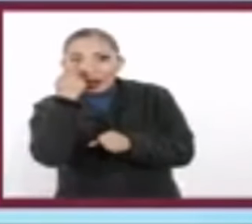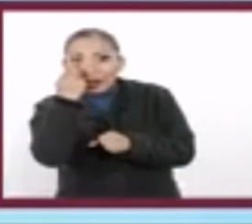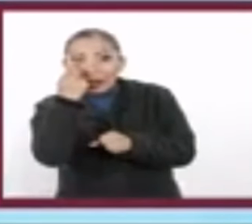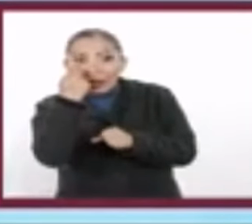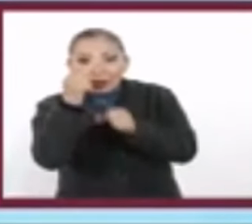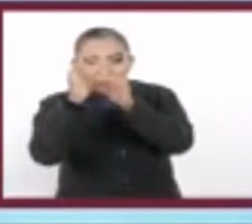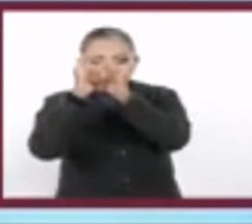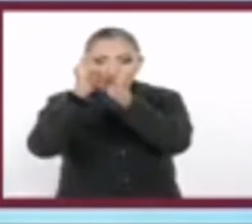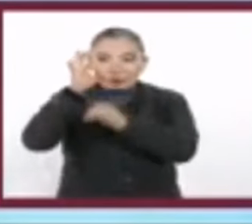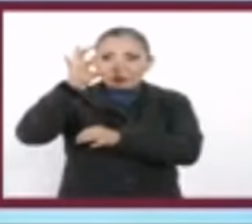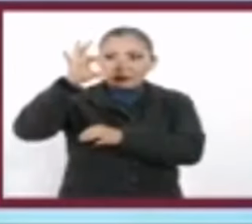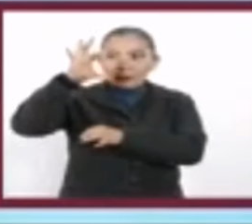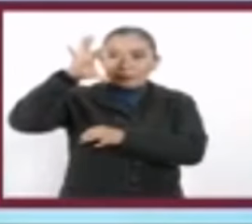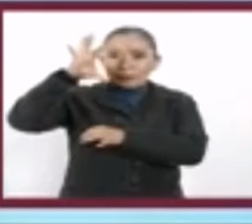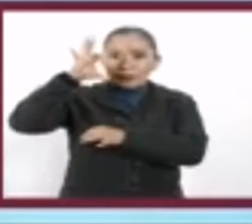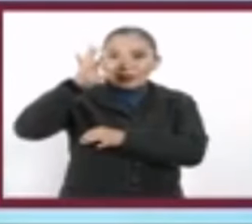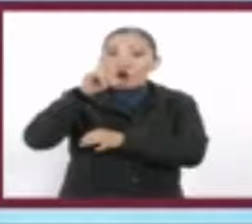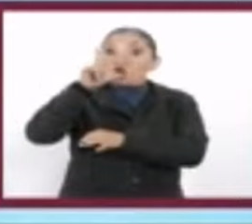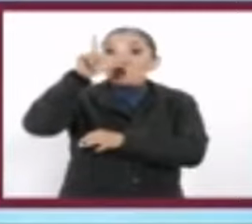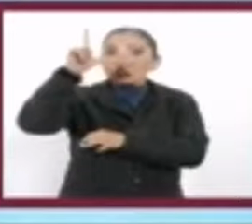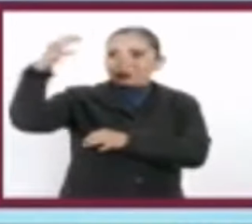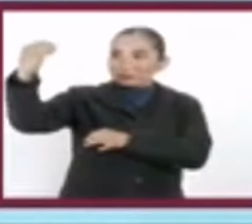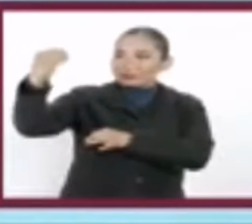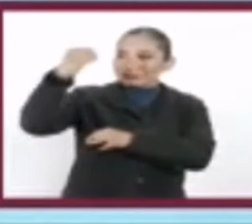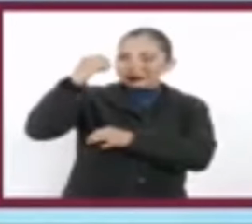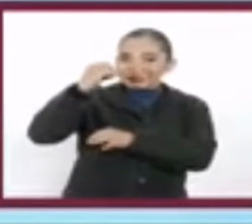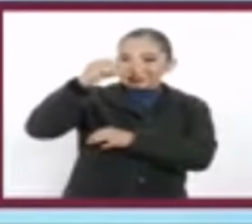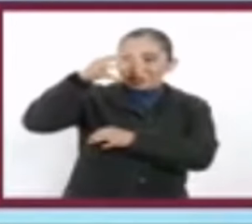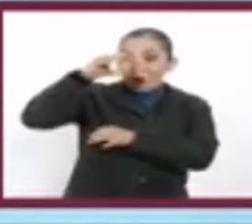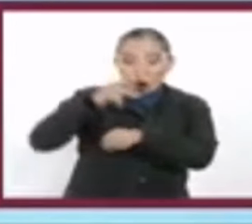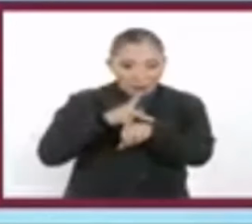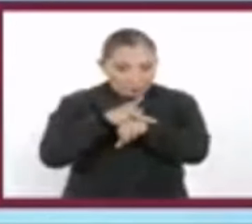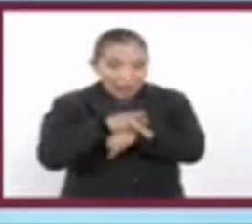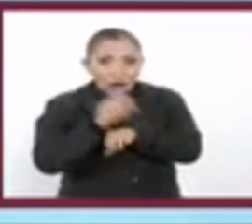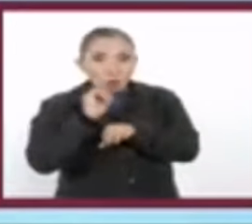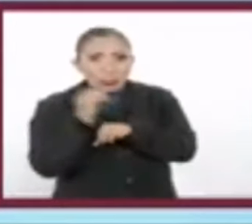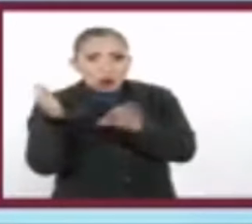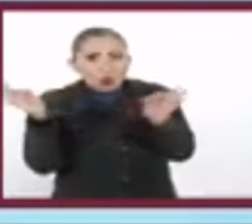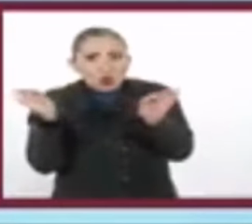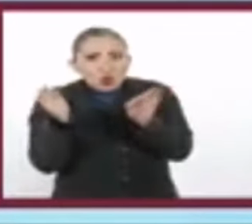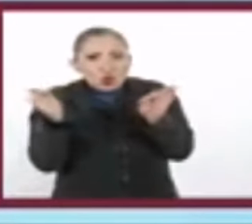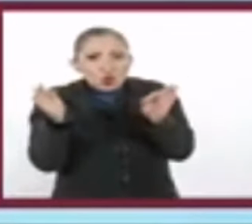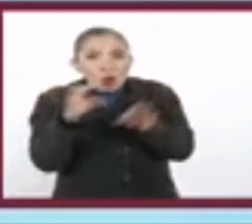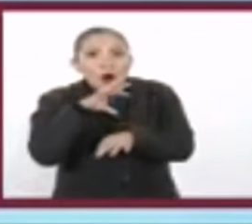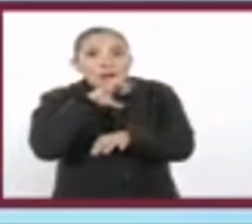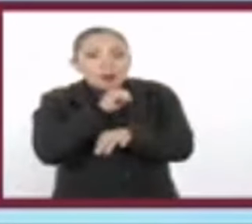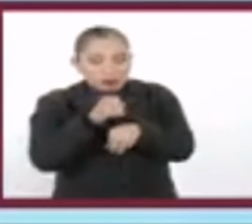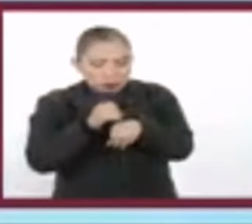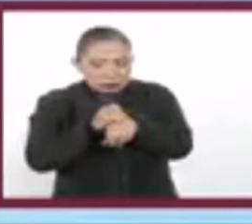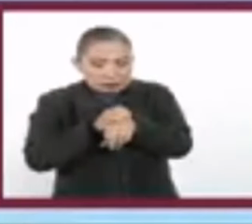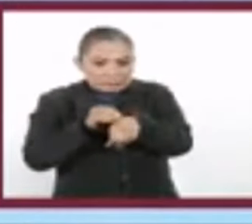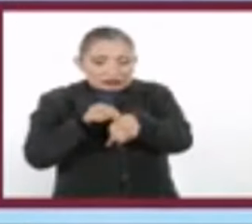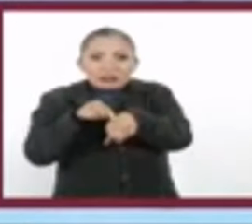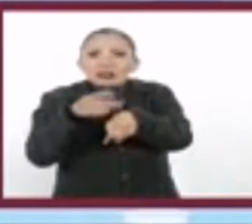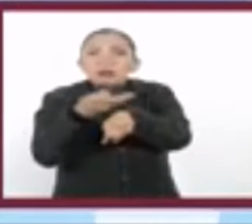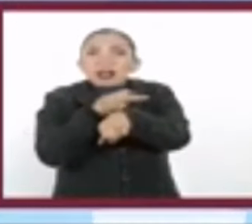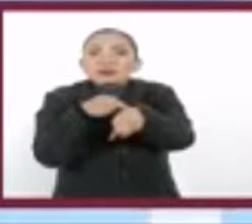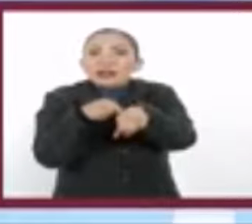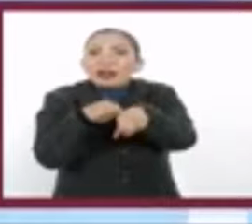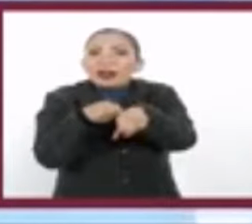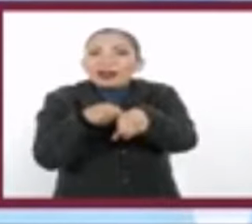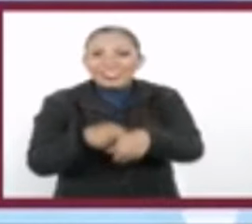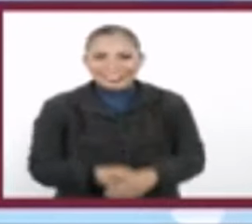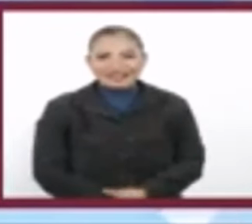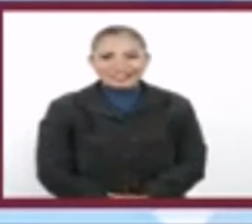pupila ante cambios en la intensidad de la luz o de la piel cuando baja mucho la temperatura.